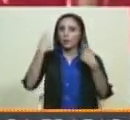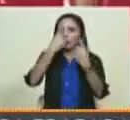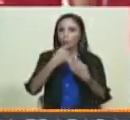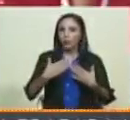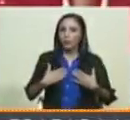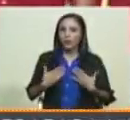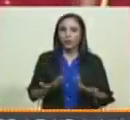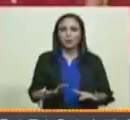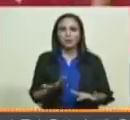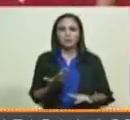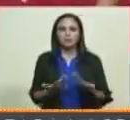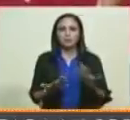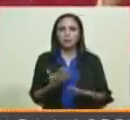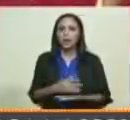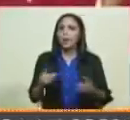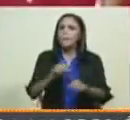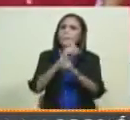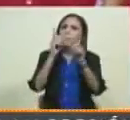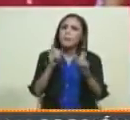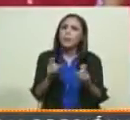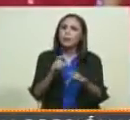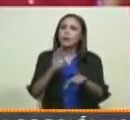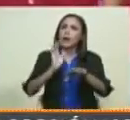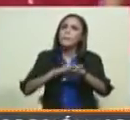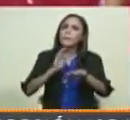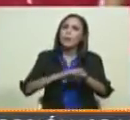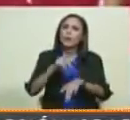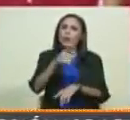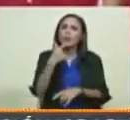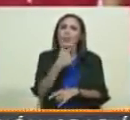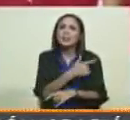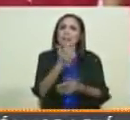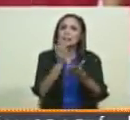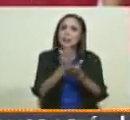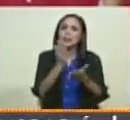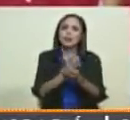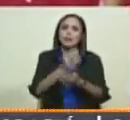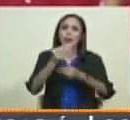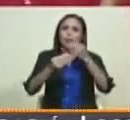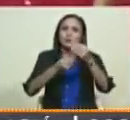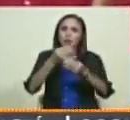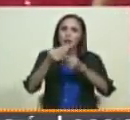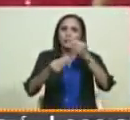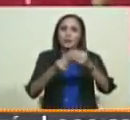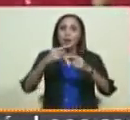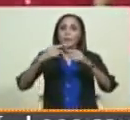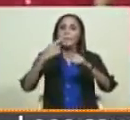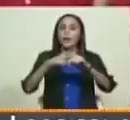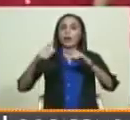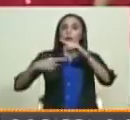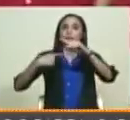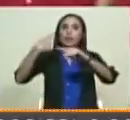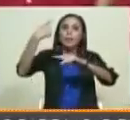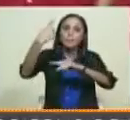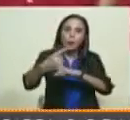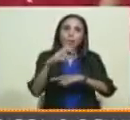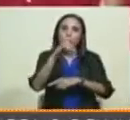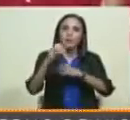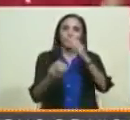¿por qué usted promete hacer cosas después del 20 de mayo que no ha hecho